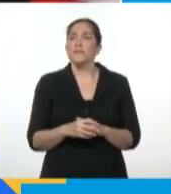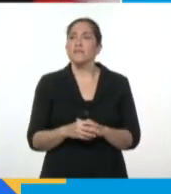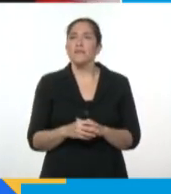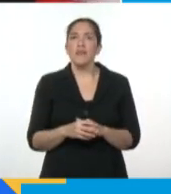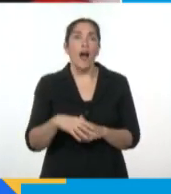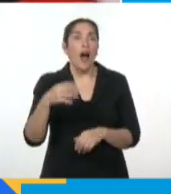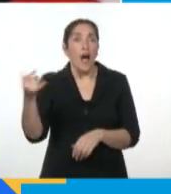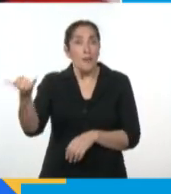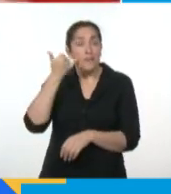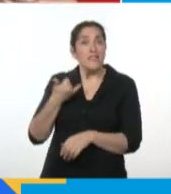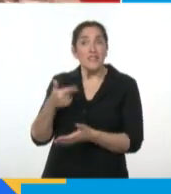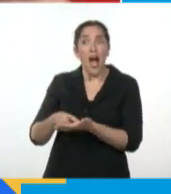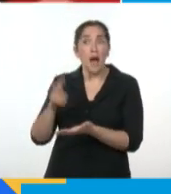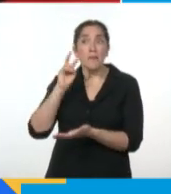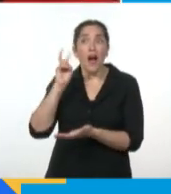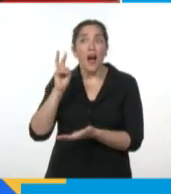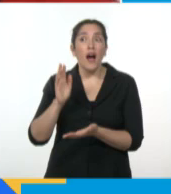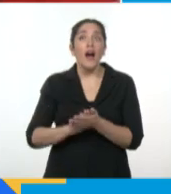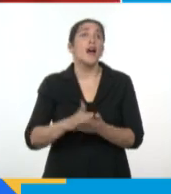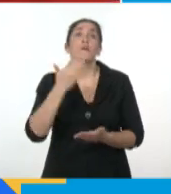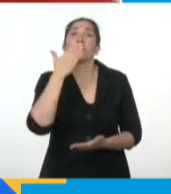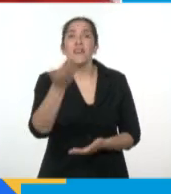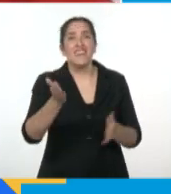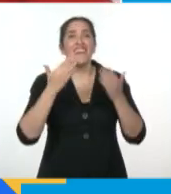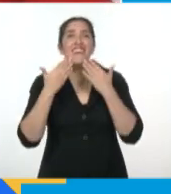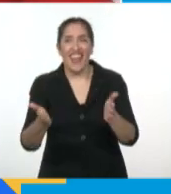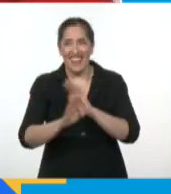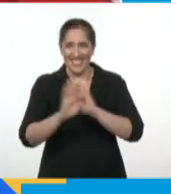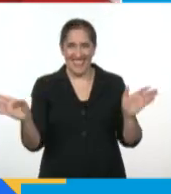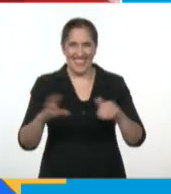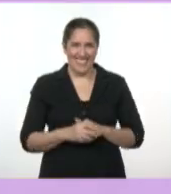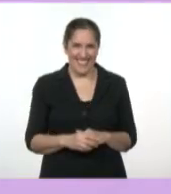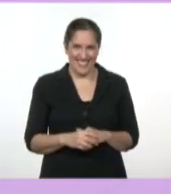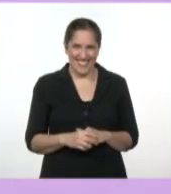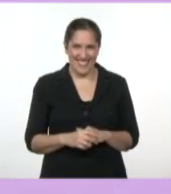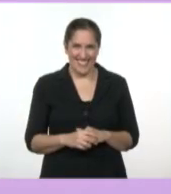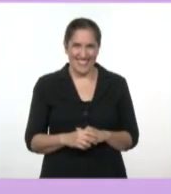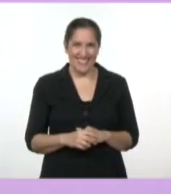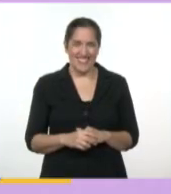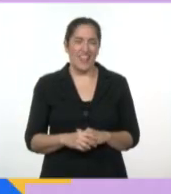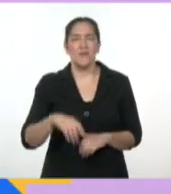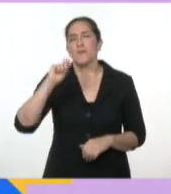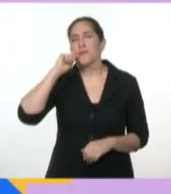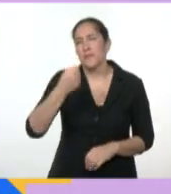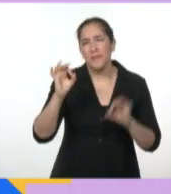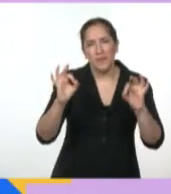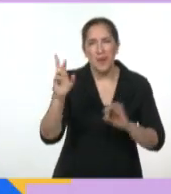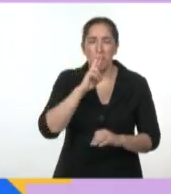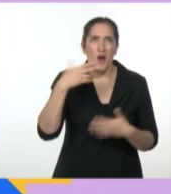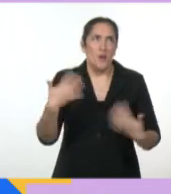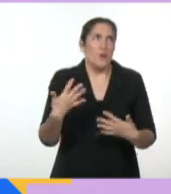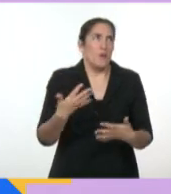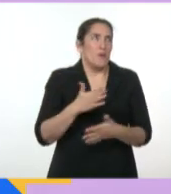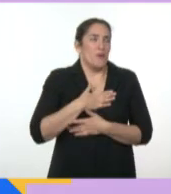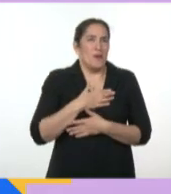Me están llamando. Bueno. Gracias, chau, tesoro. Dora. Hasta gracias. Luego, gracias. Una genia, Dora. La verdad, un lujo que hemos